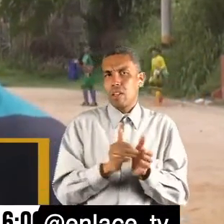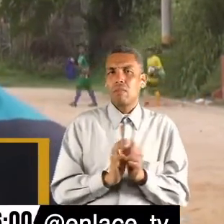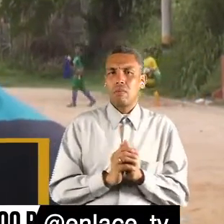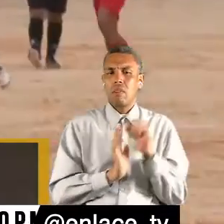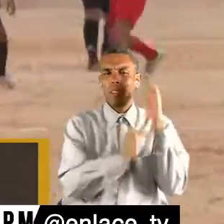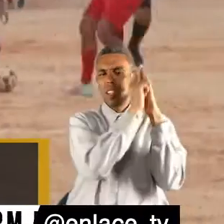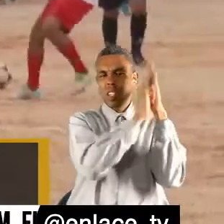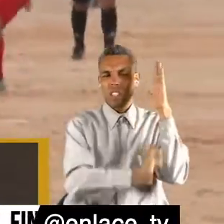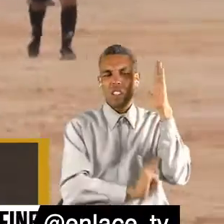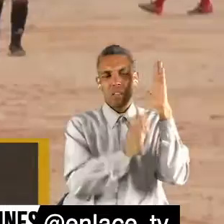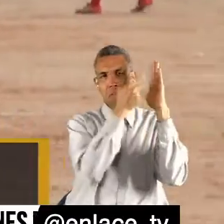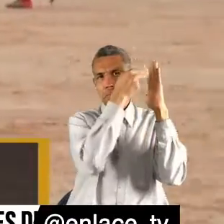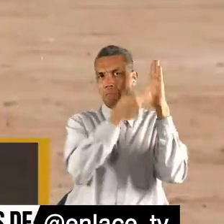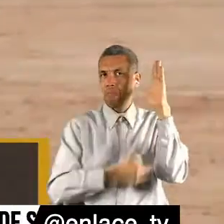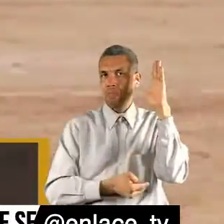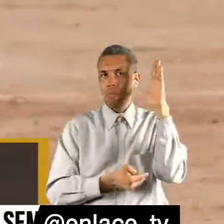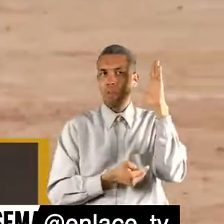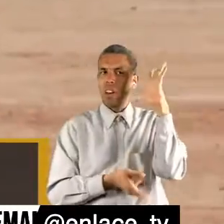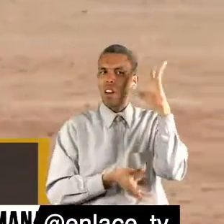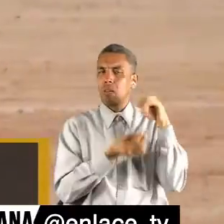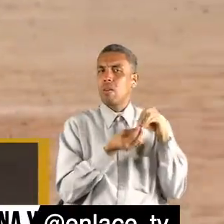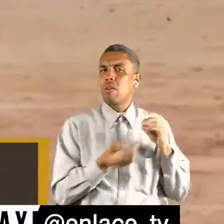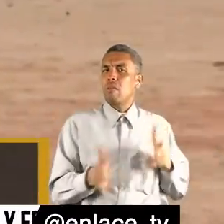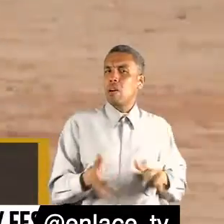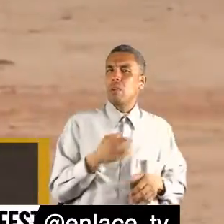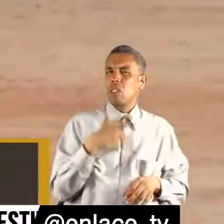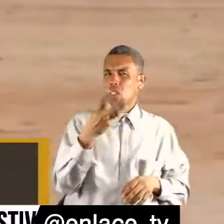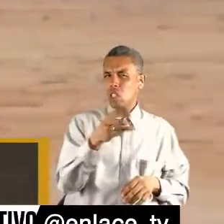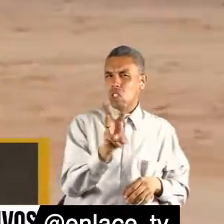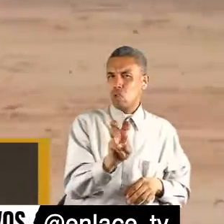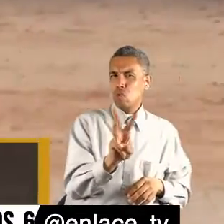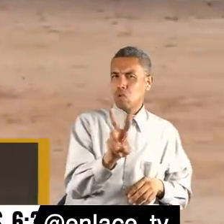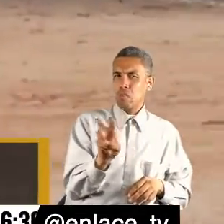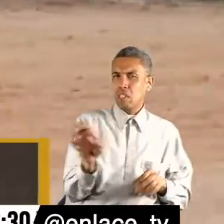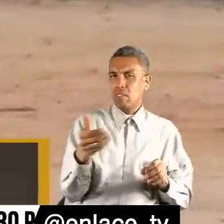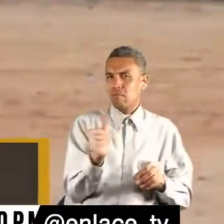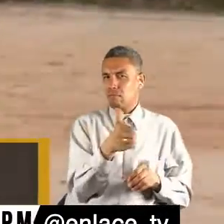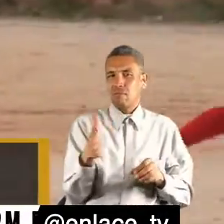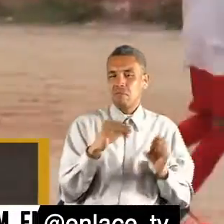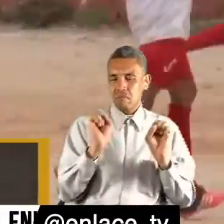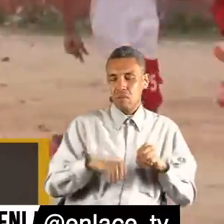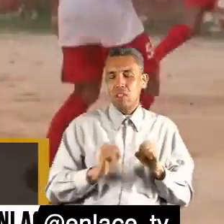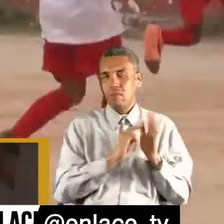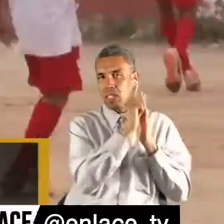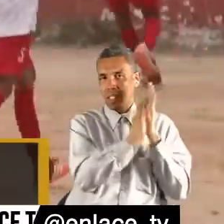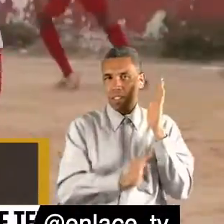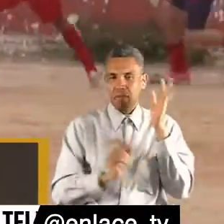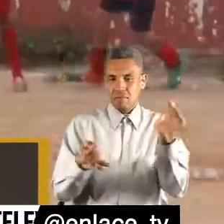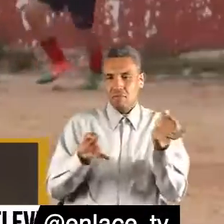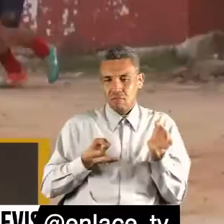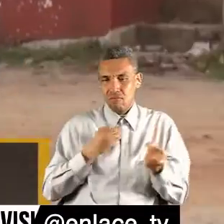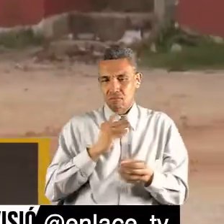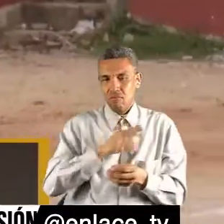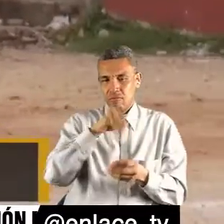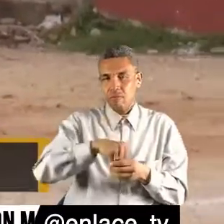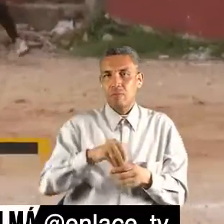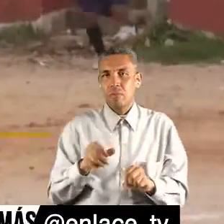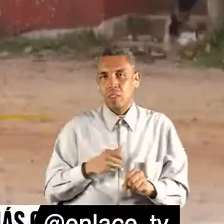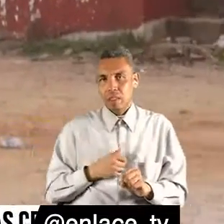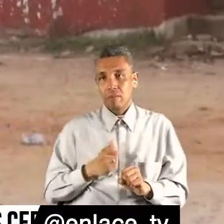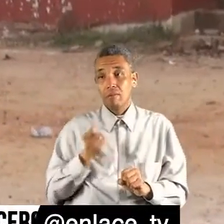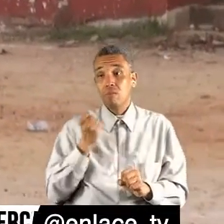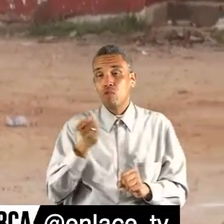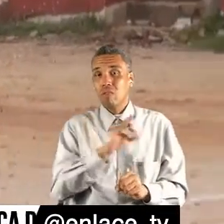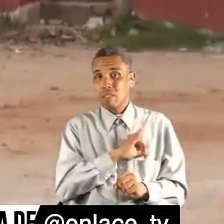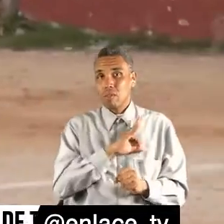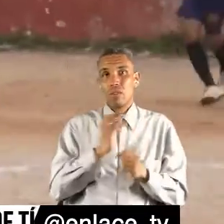máximo 18 o 20 jugadores. Los sábados y domingo en la cancha del barrio Aguas Claras en la Comuna 2 se dará cumplimiento a las fechas